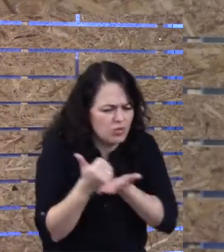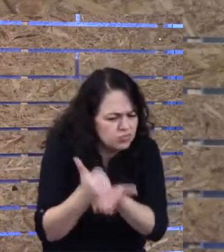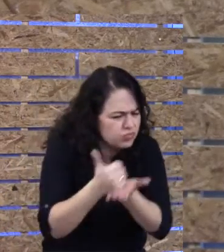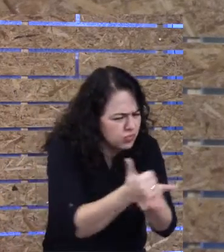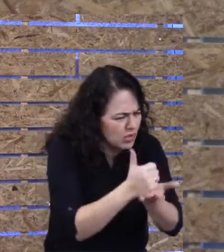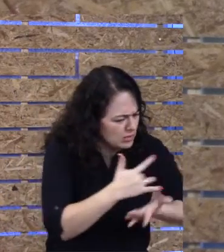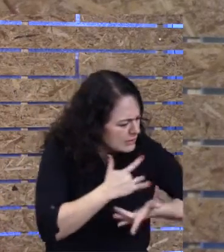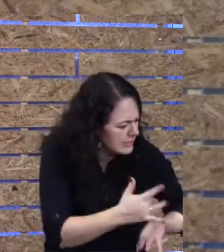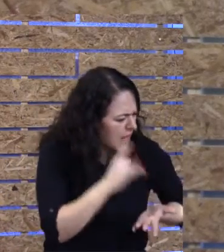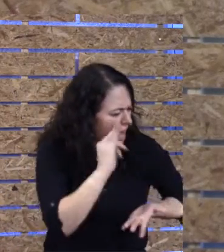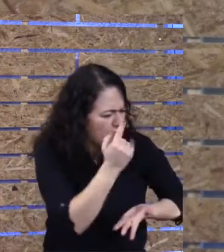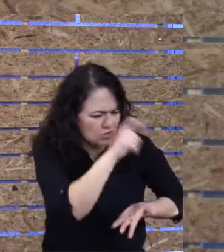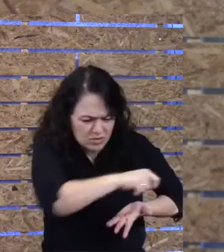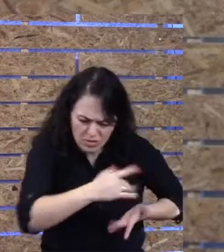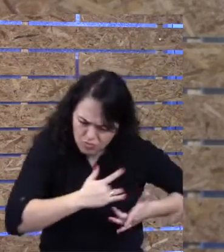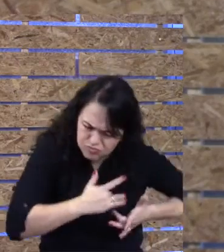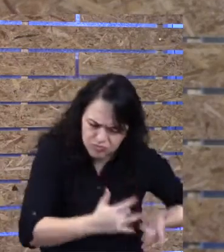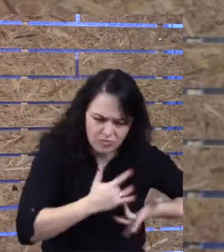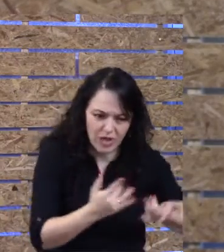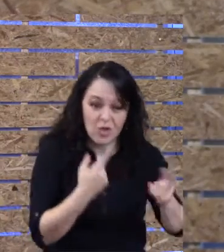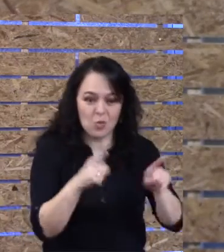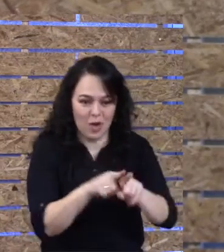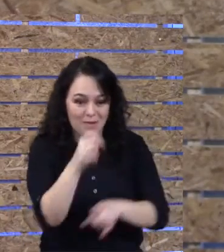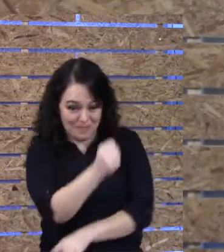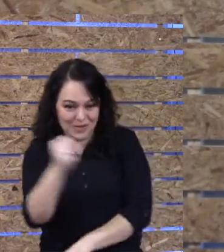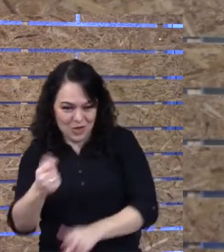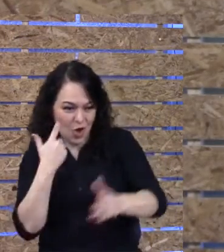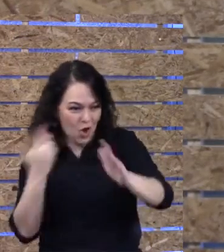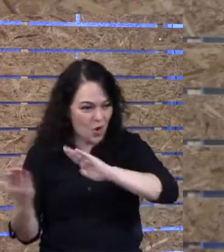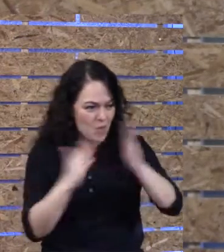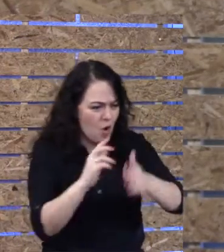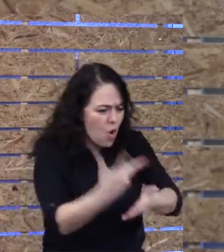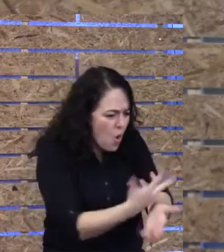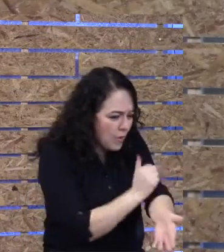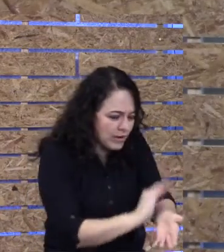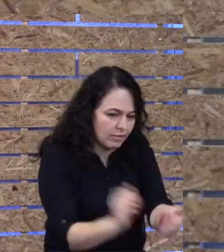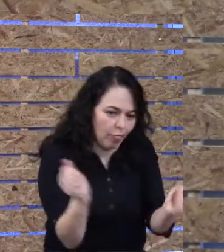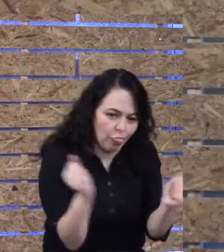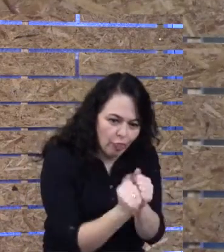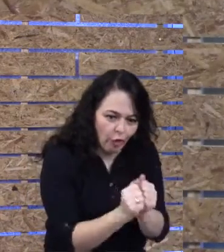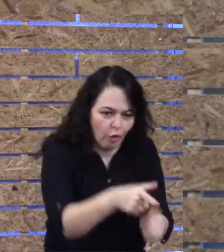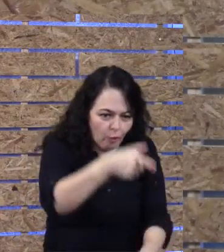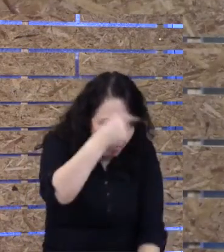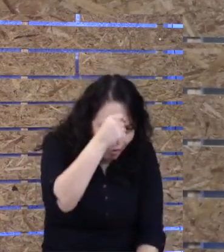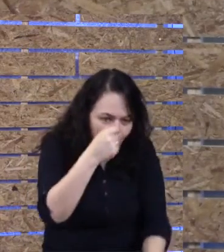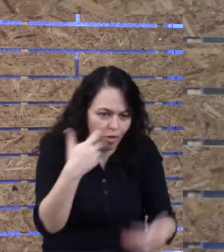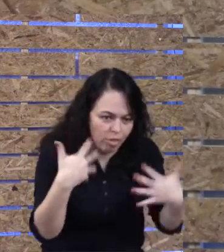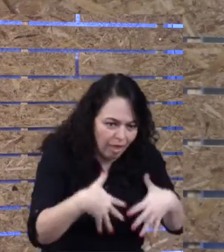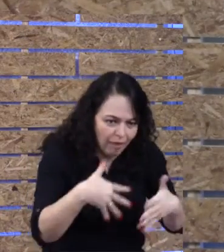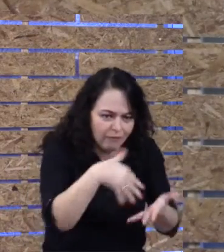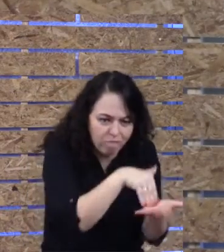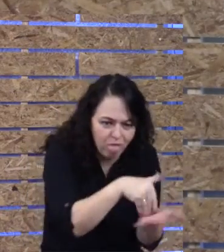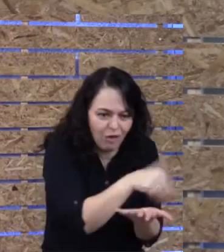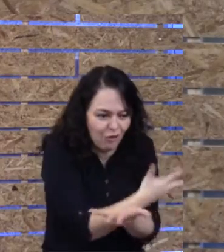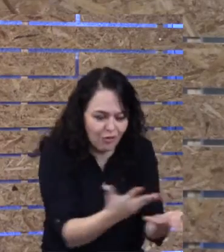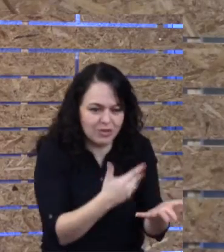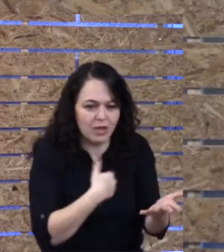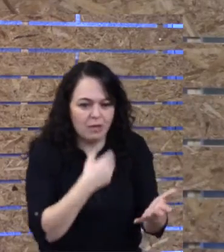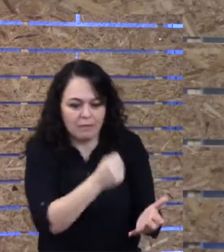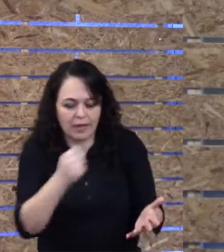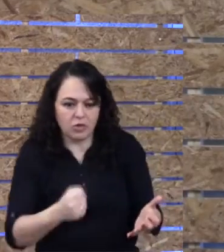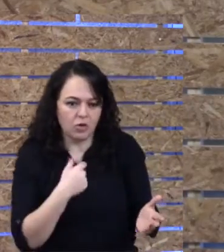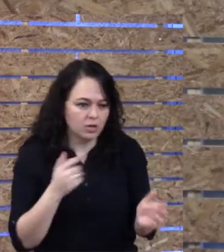La necesidad inmensa de la oveja, la responsabilidad radical del pastor.